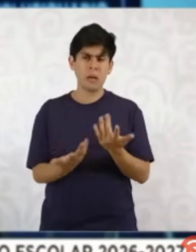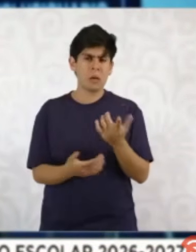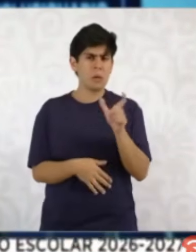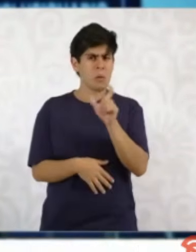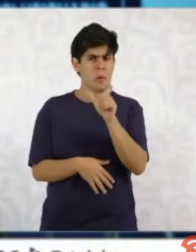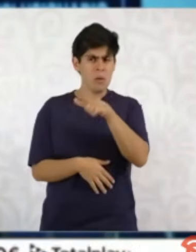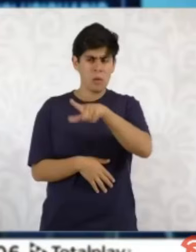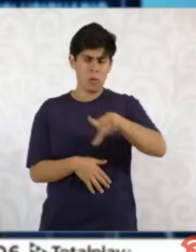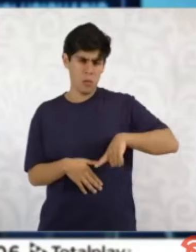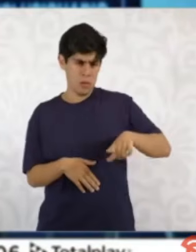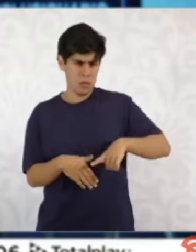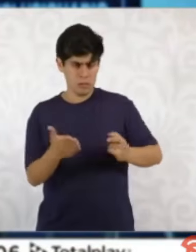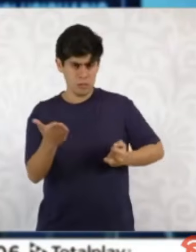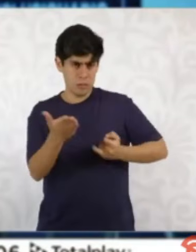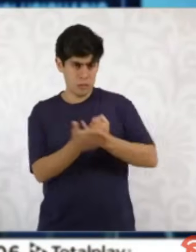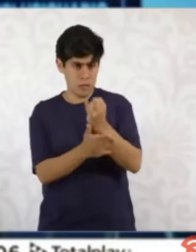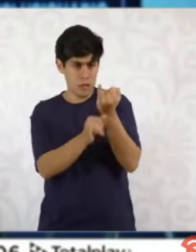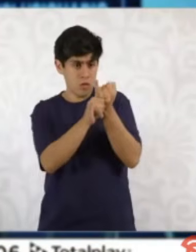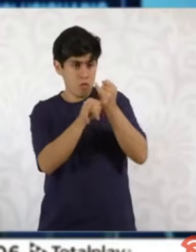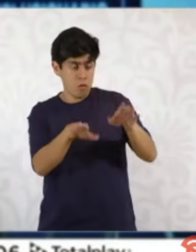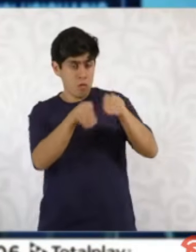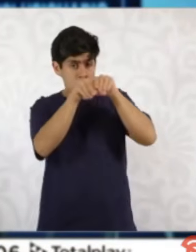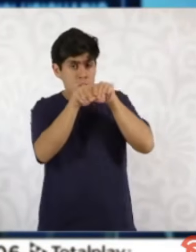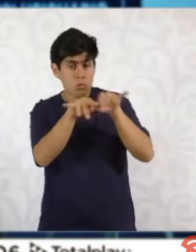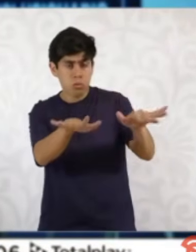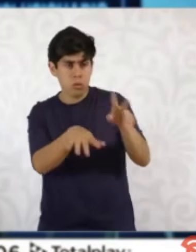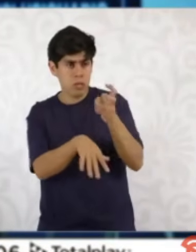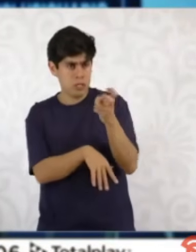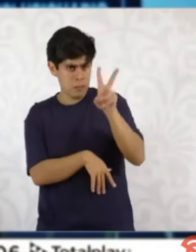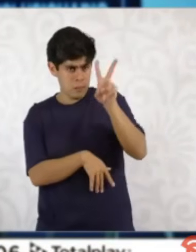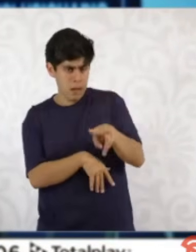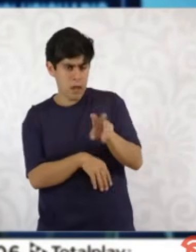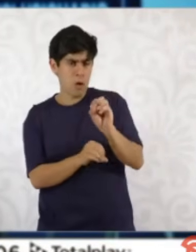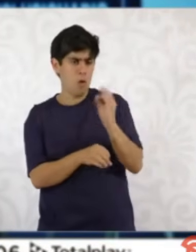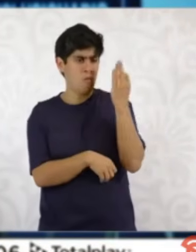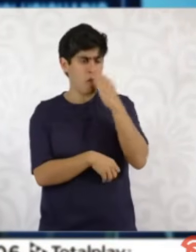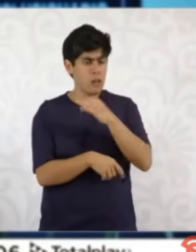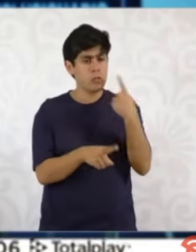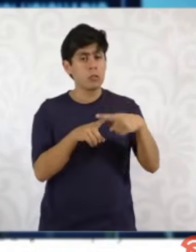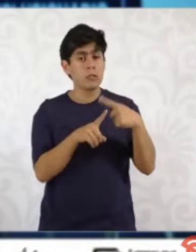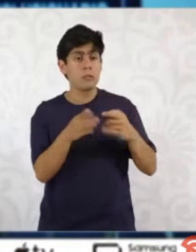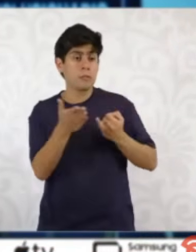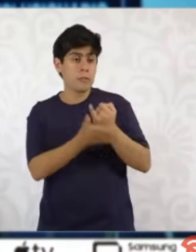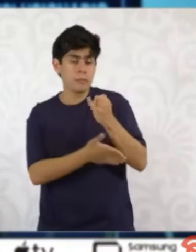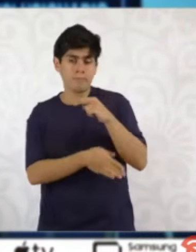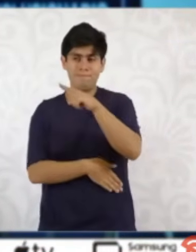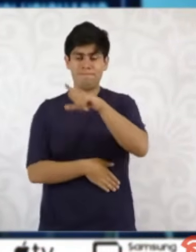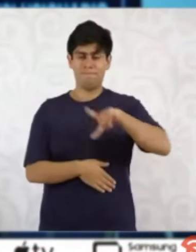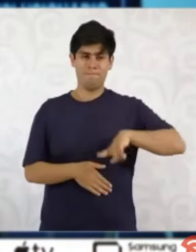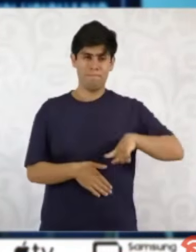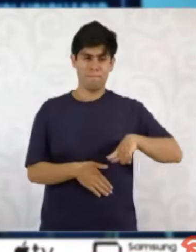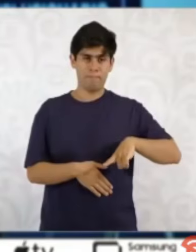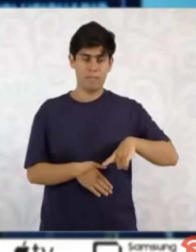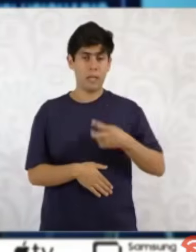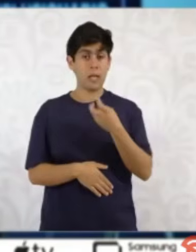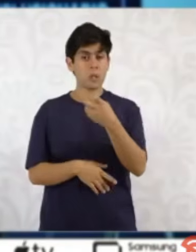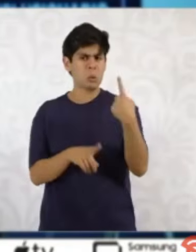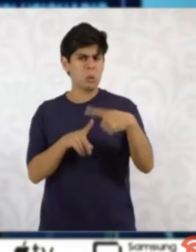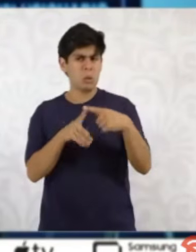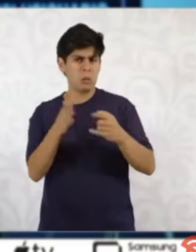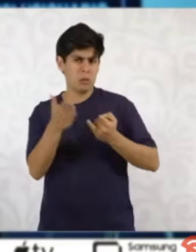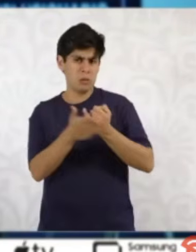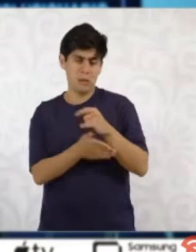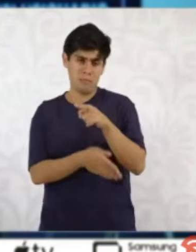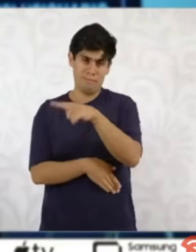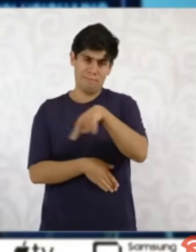a través de los medios de comunicación es veraz o es falso. Esto de acuerdo con sus propios criterios, sus propias atribuciones. Es un